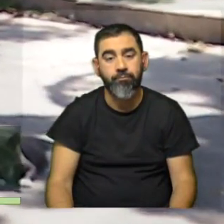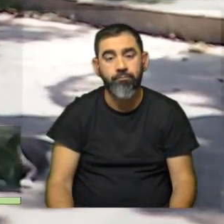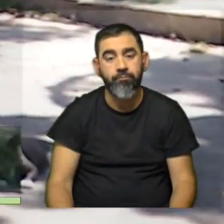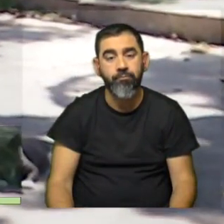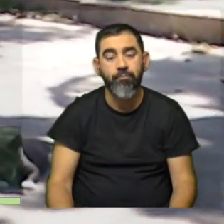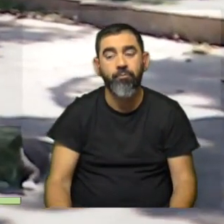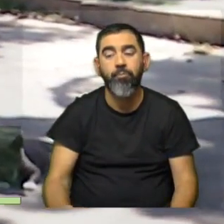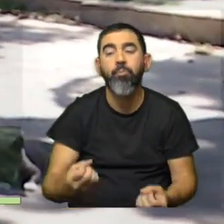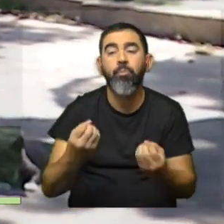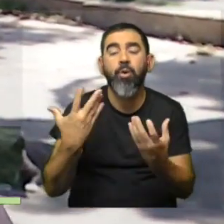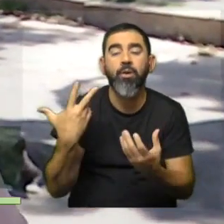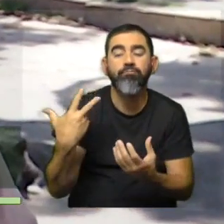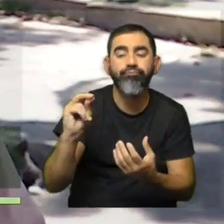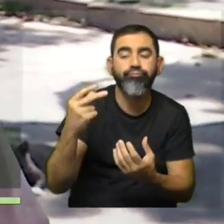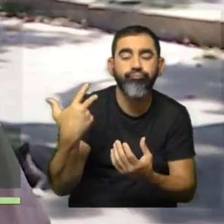al negativismo,